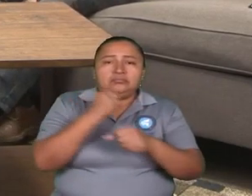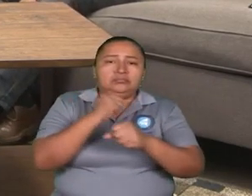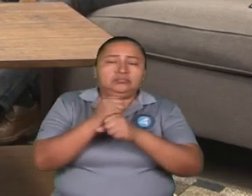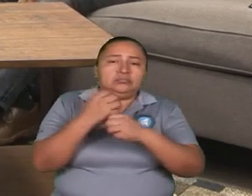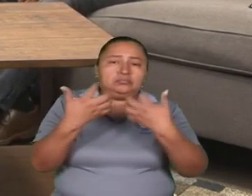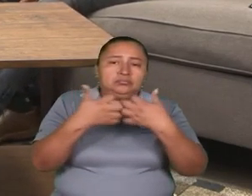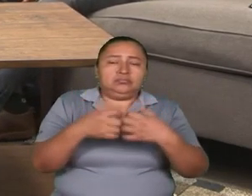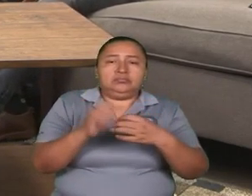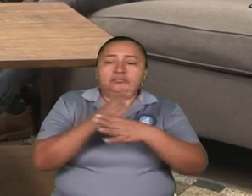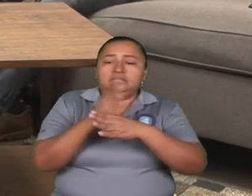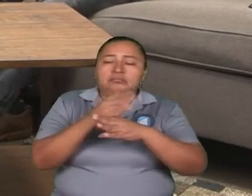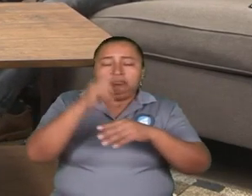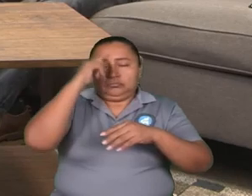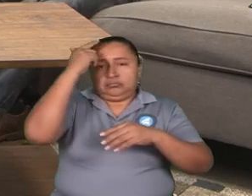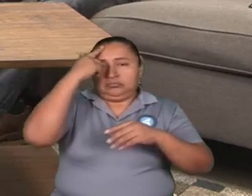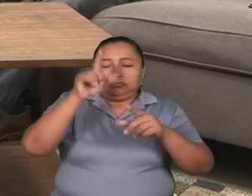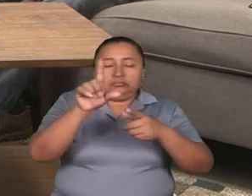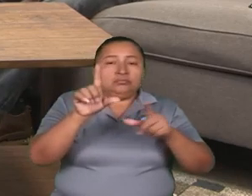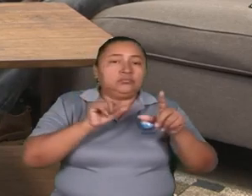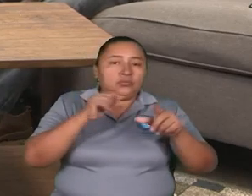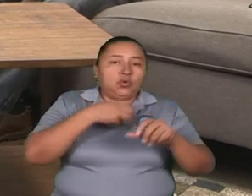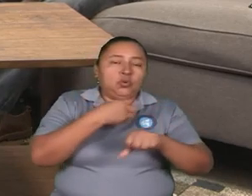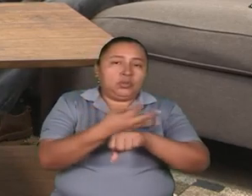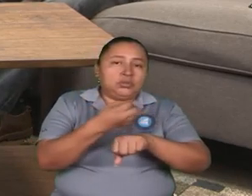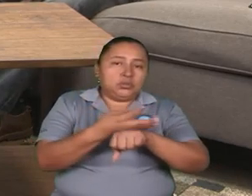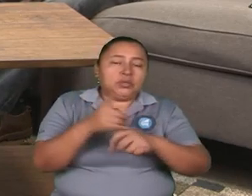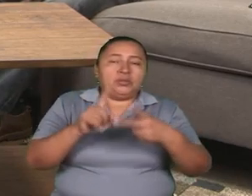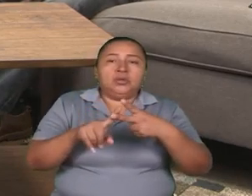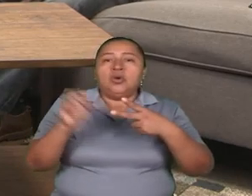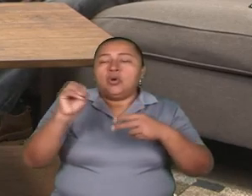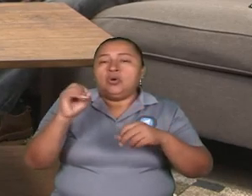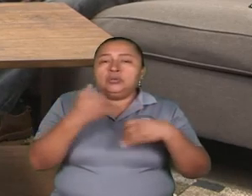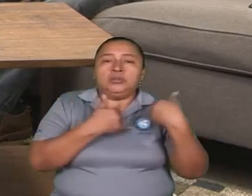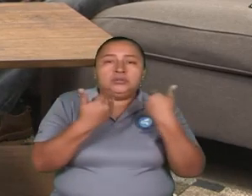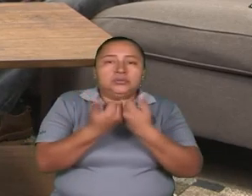también viendo cómo seguir trabajando y cómo seguir